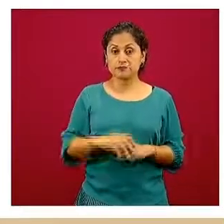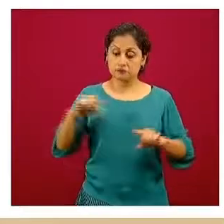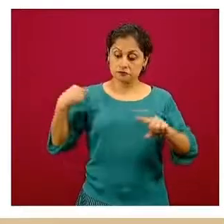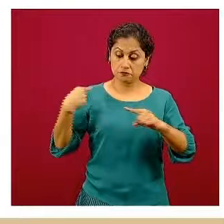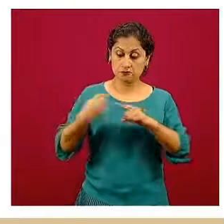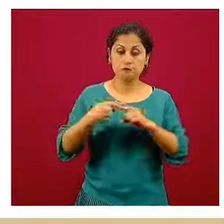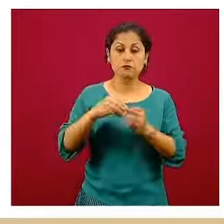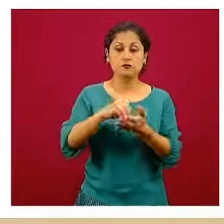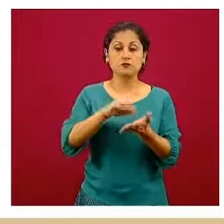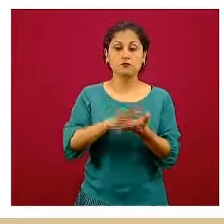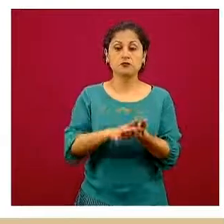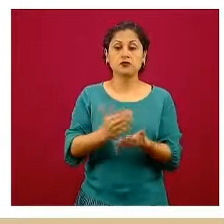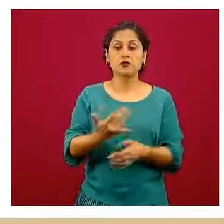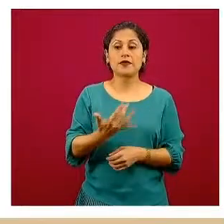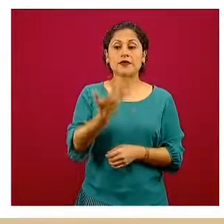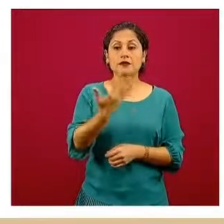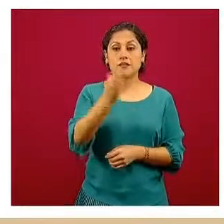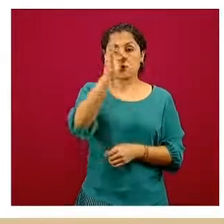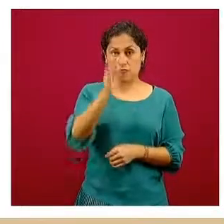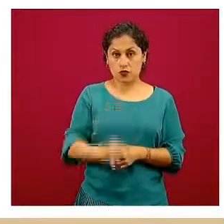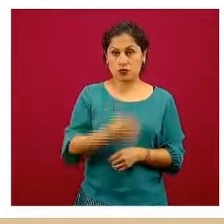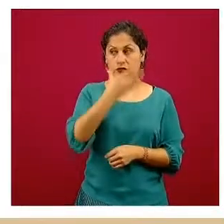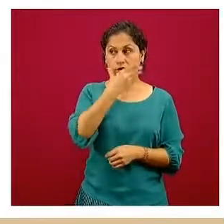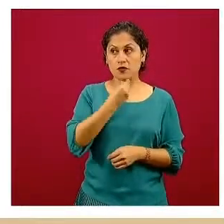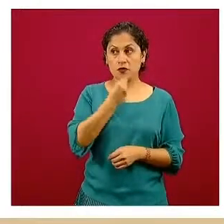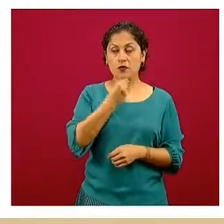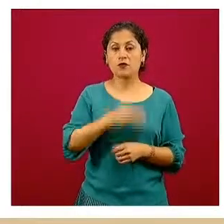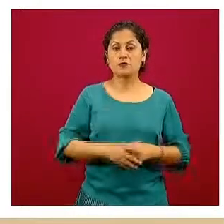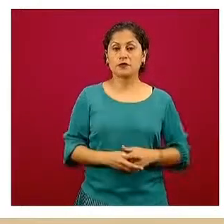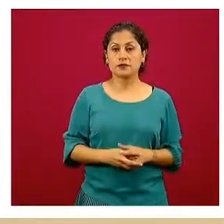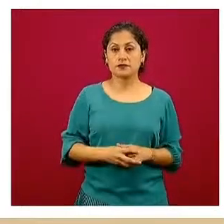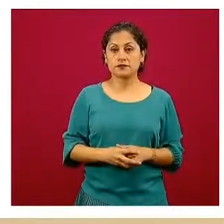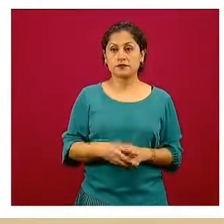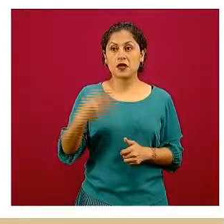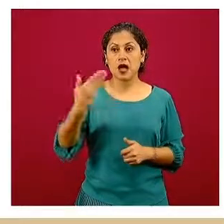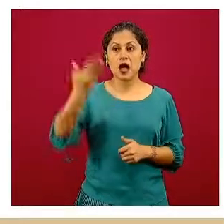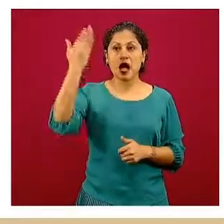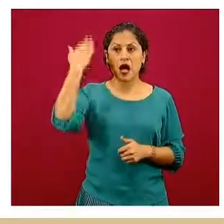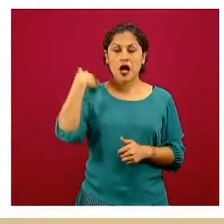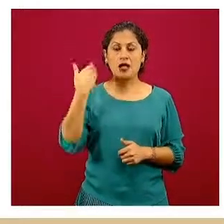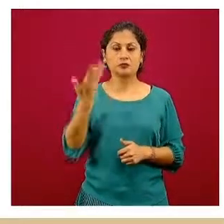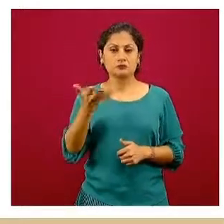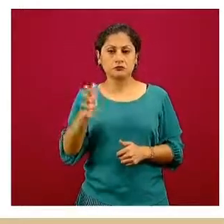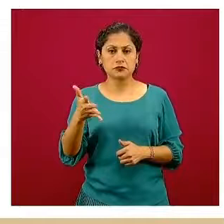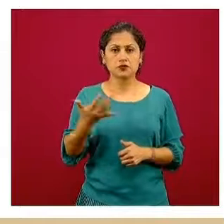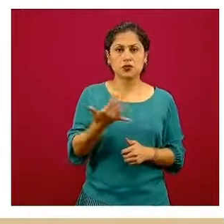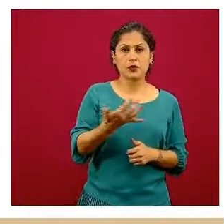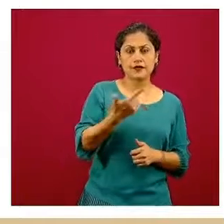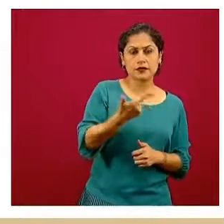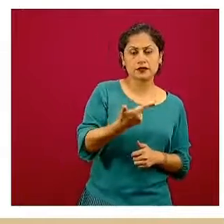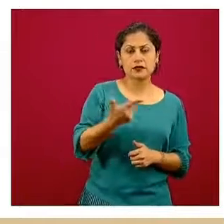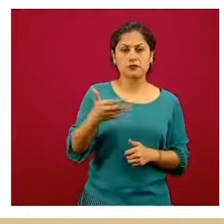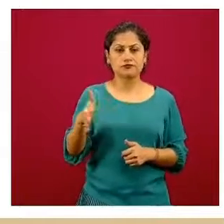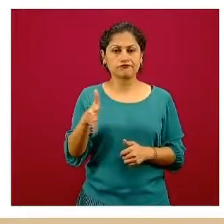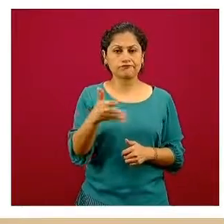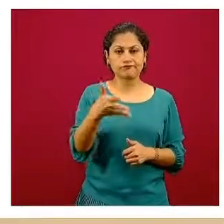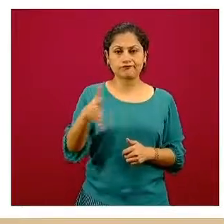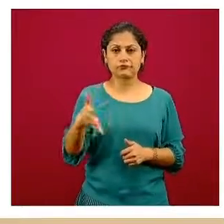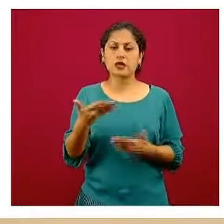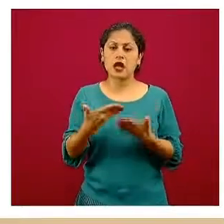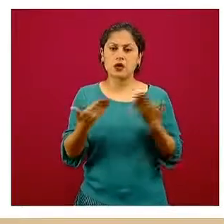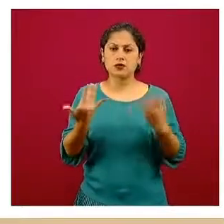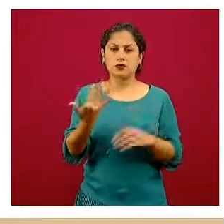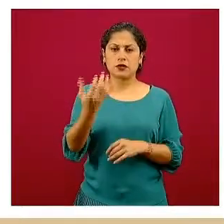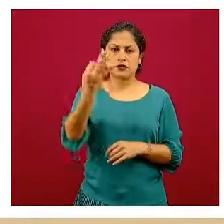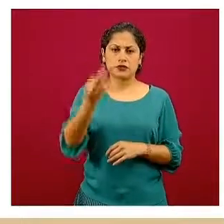un 55%, habíamos visto que esto había estado normalmente siempre alrededor de un 57%, la variación es